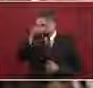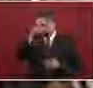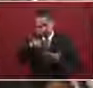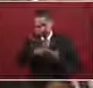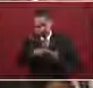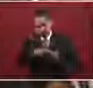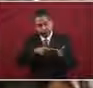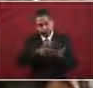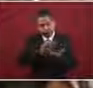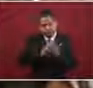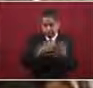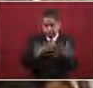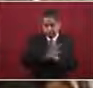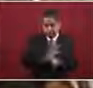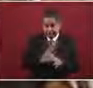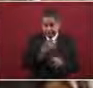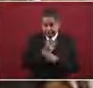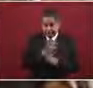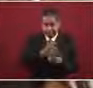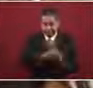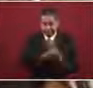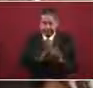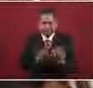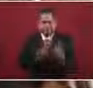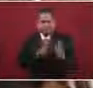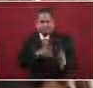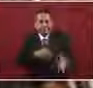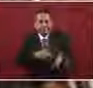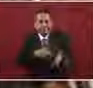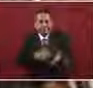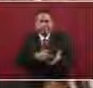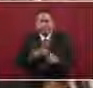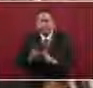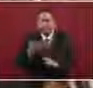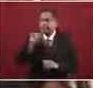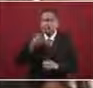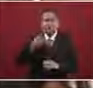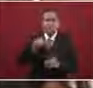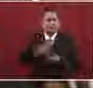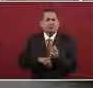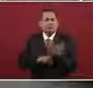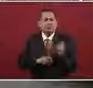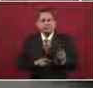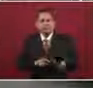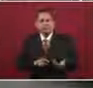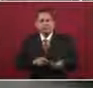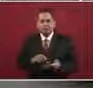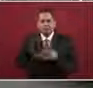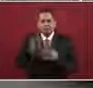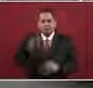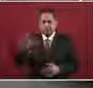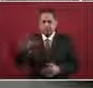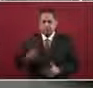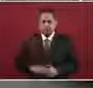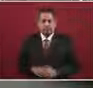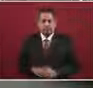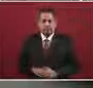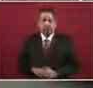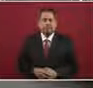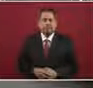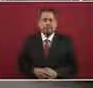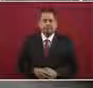se modificara la ley cuando ya el juego inició, terminó, no sé, por ejemplo, el caso de Baja California? Es que no se